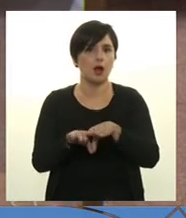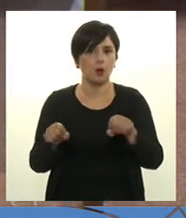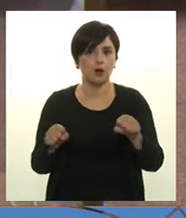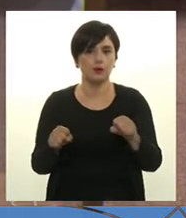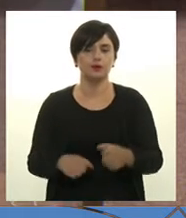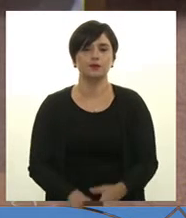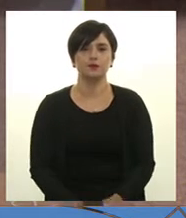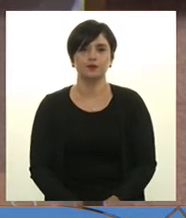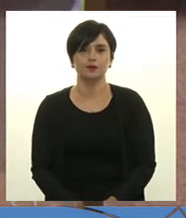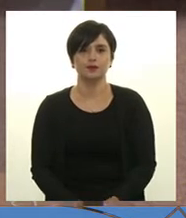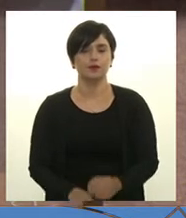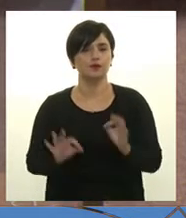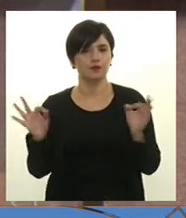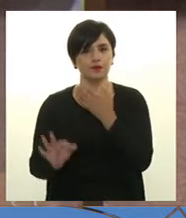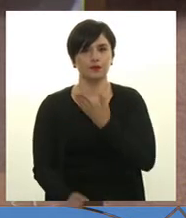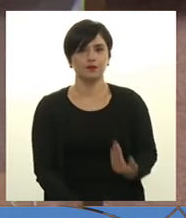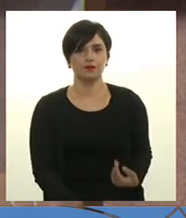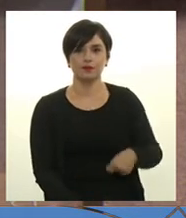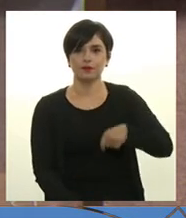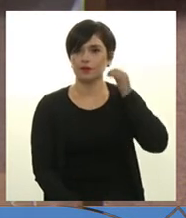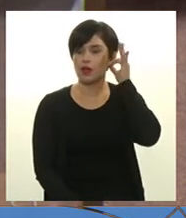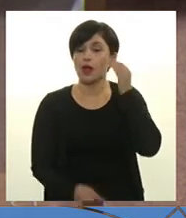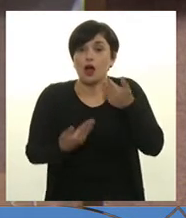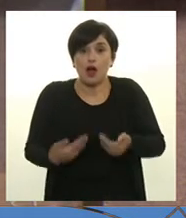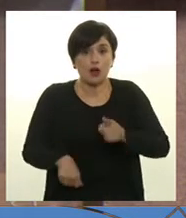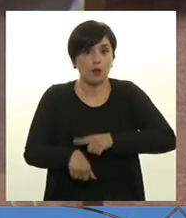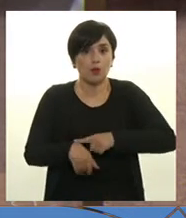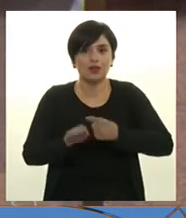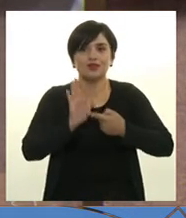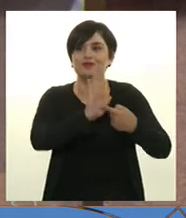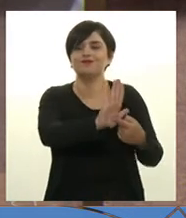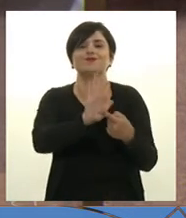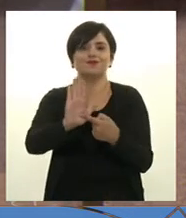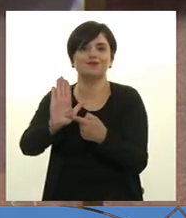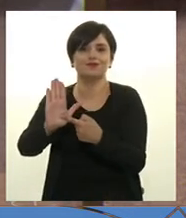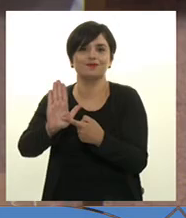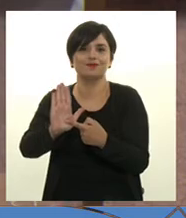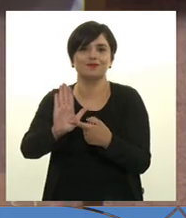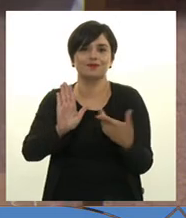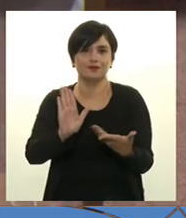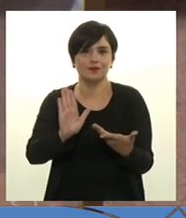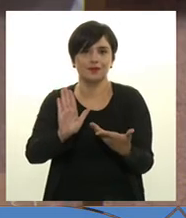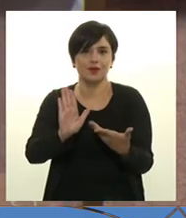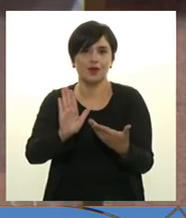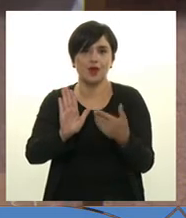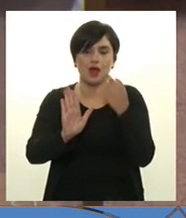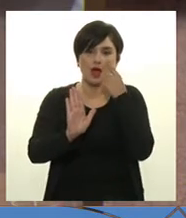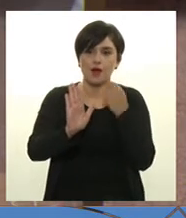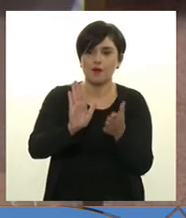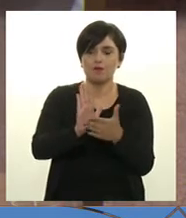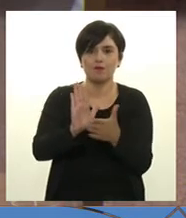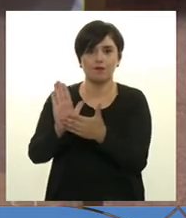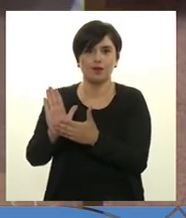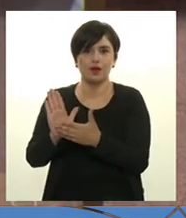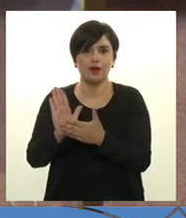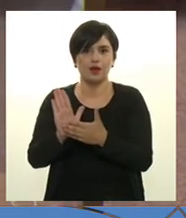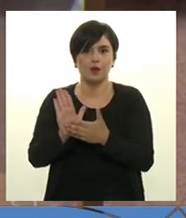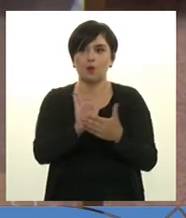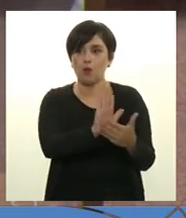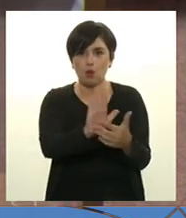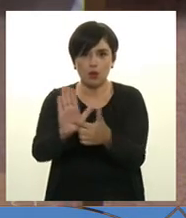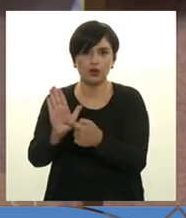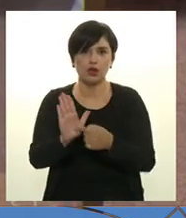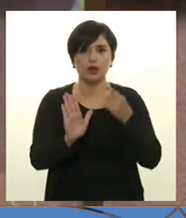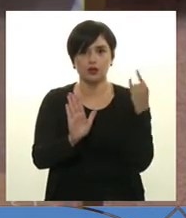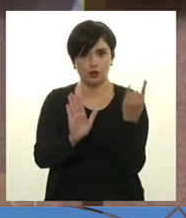señora presidenta la hora de la evidencia llegó la hora en que la evidencia es un asunto de extrema urgencia las